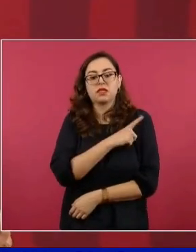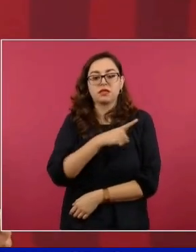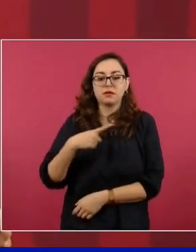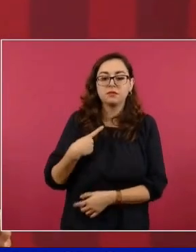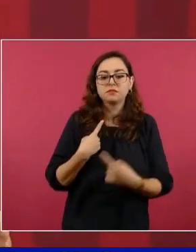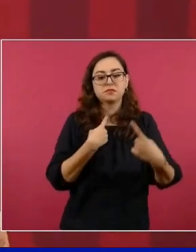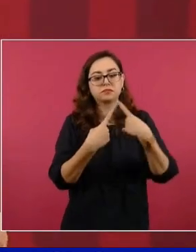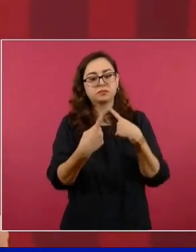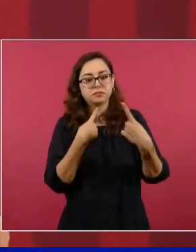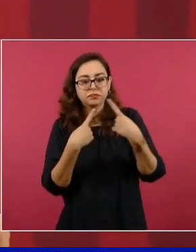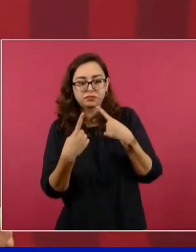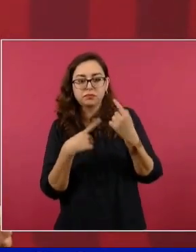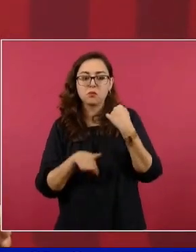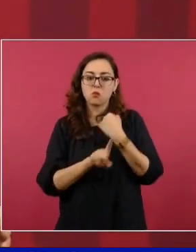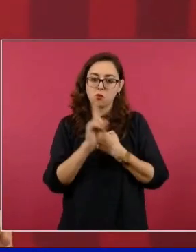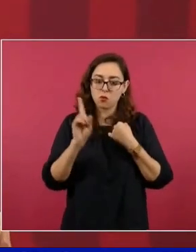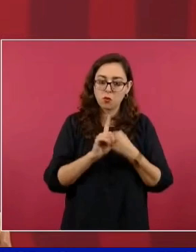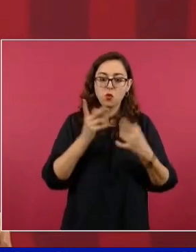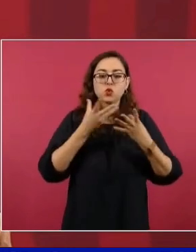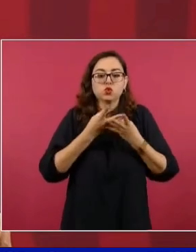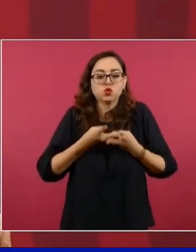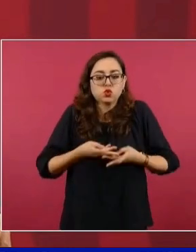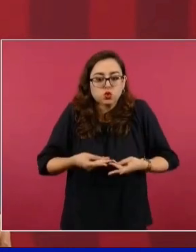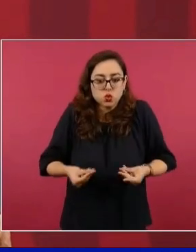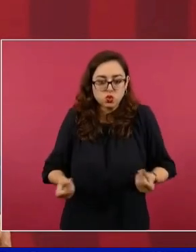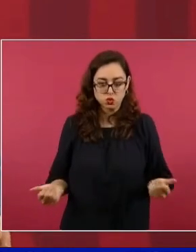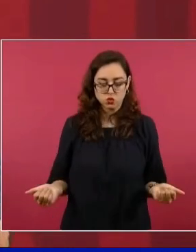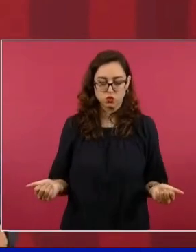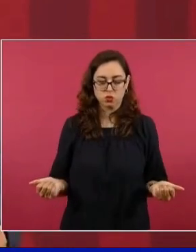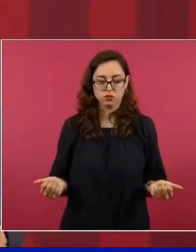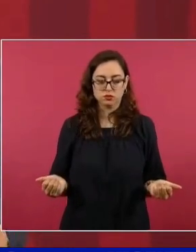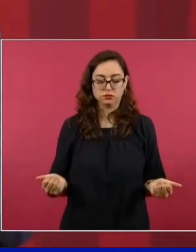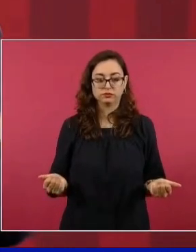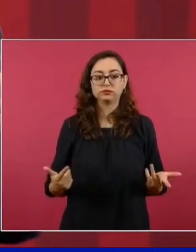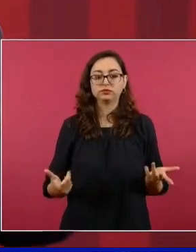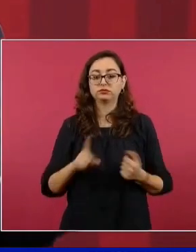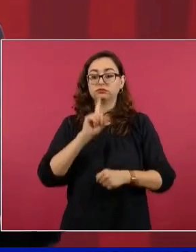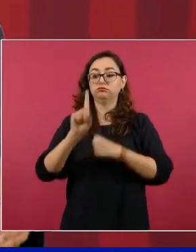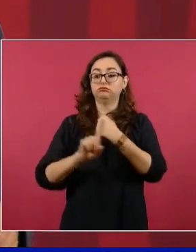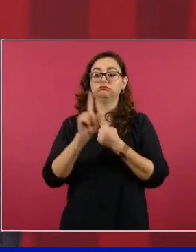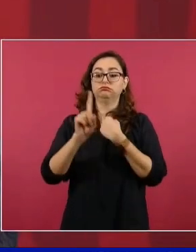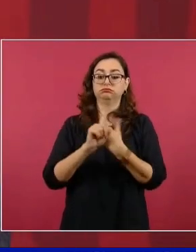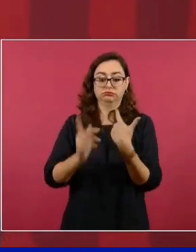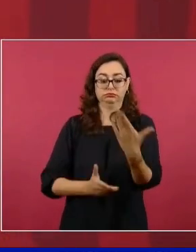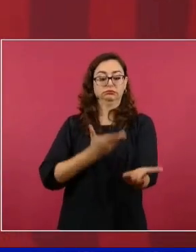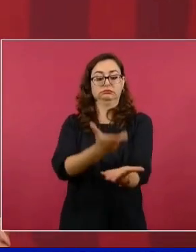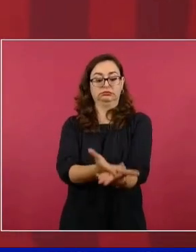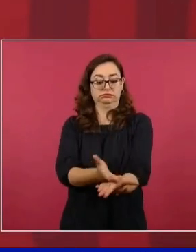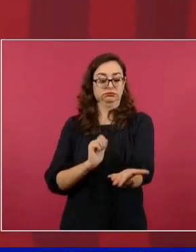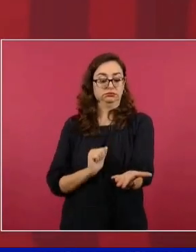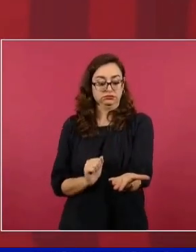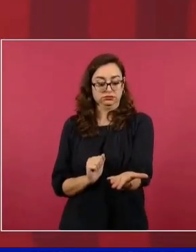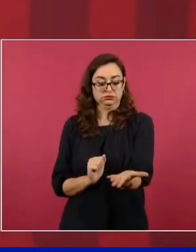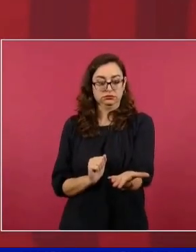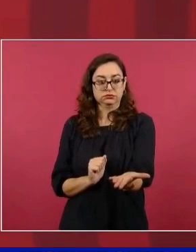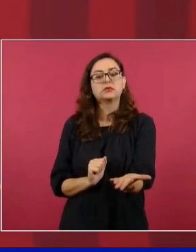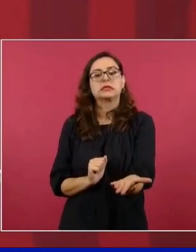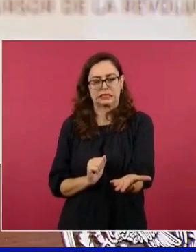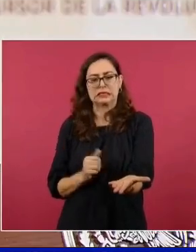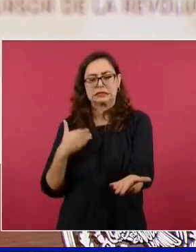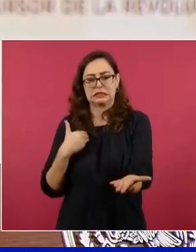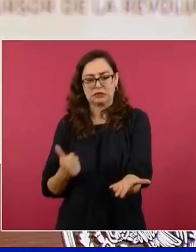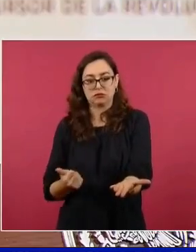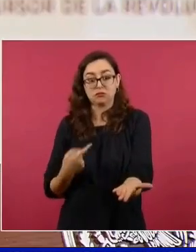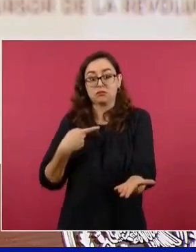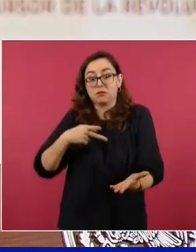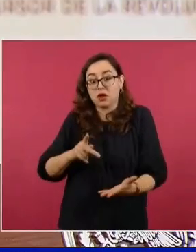cómo se resuelven las cosas. O sea, no solo es el planteamiento del problema, sino la solución. No problematizar nada